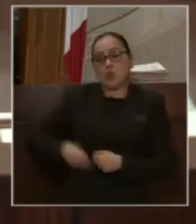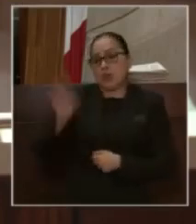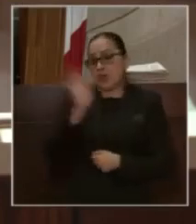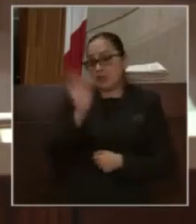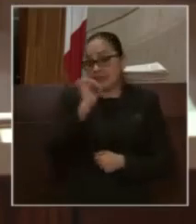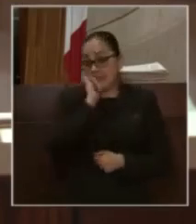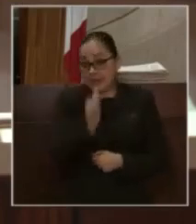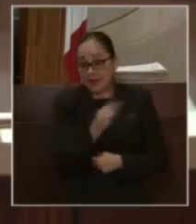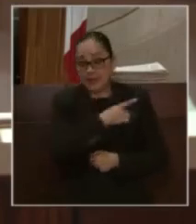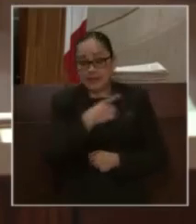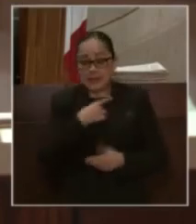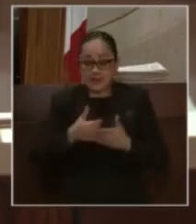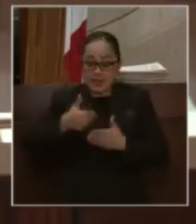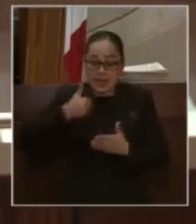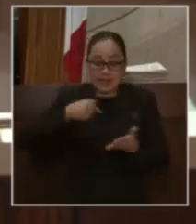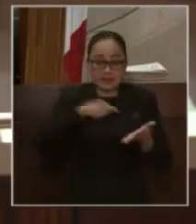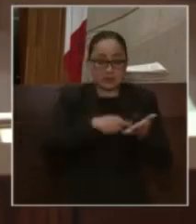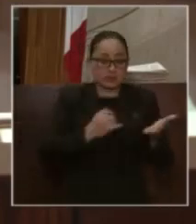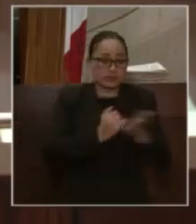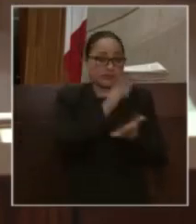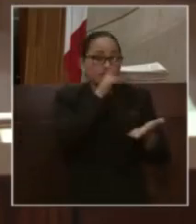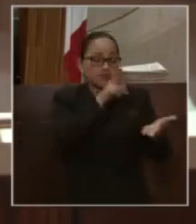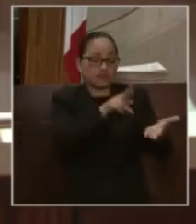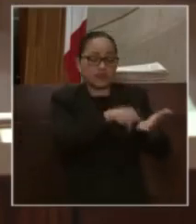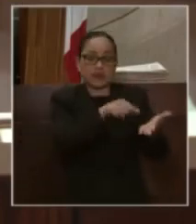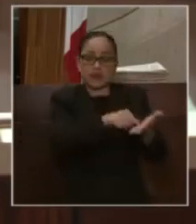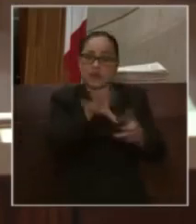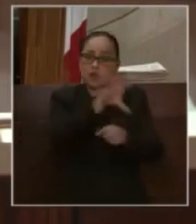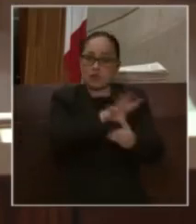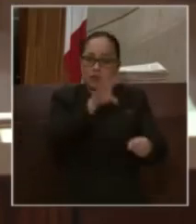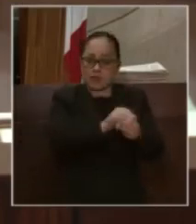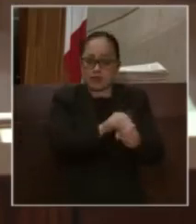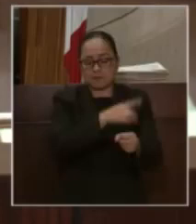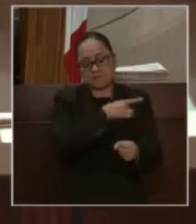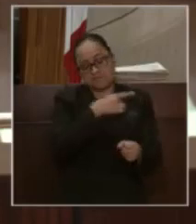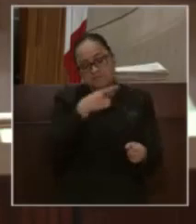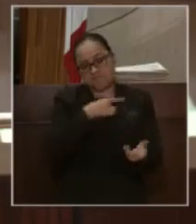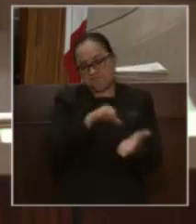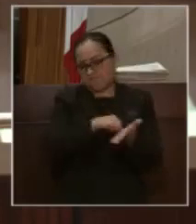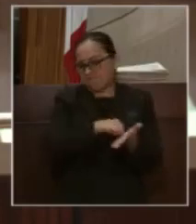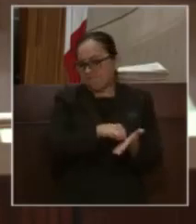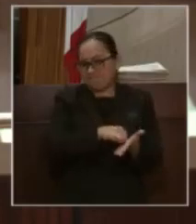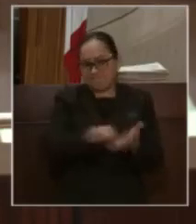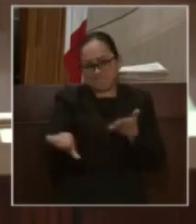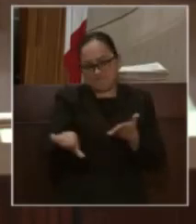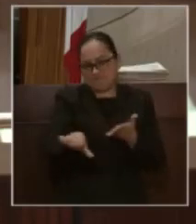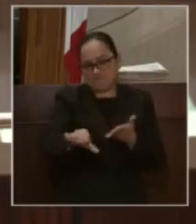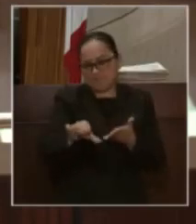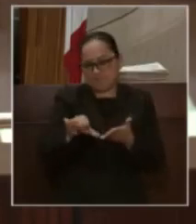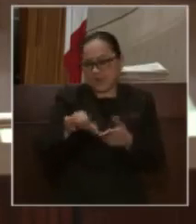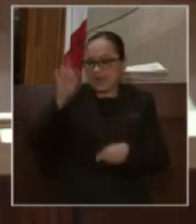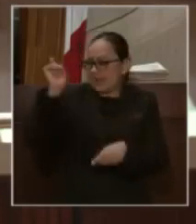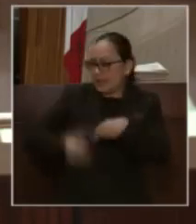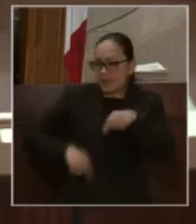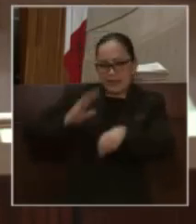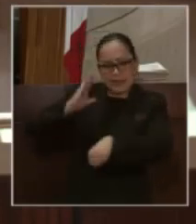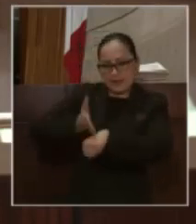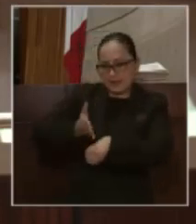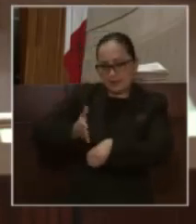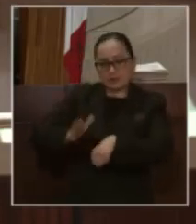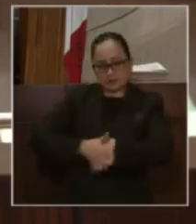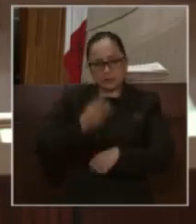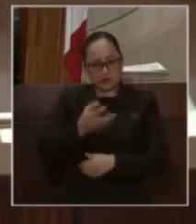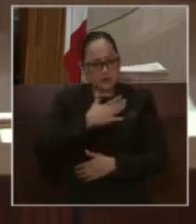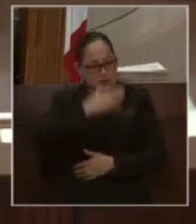declarar o de revocar en este caso lisa y llanamente la sanción impuesta. Esa sería mi